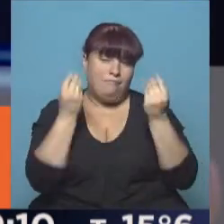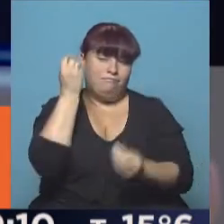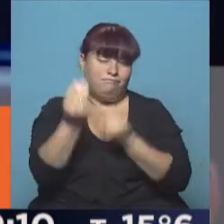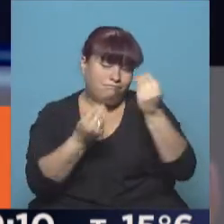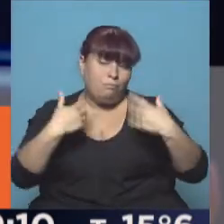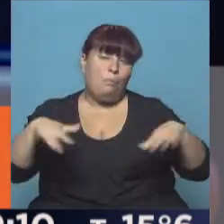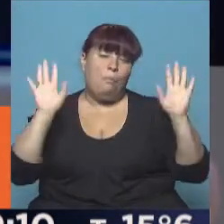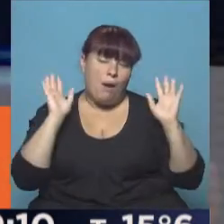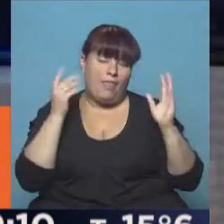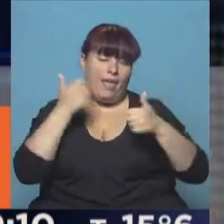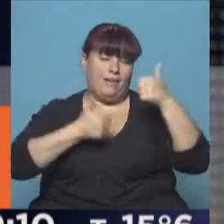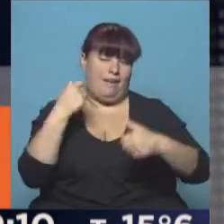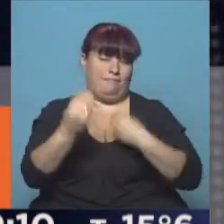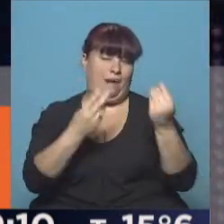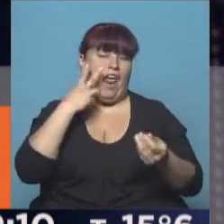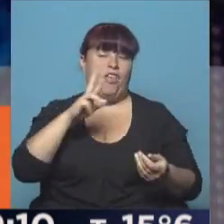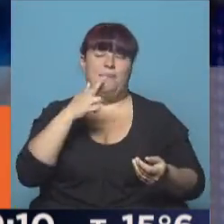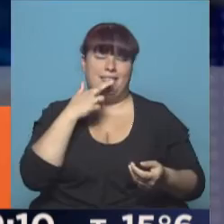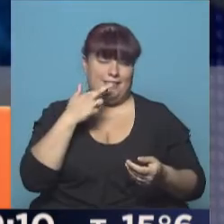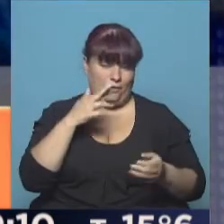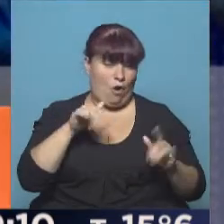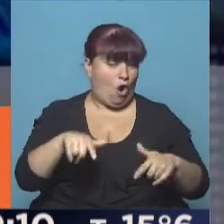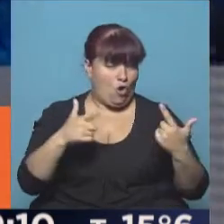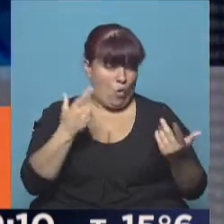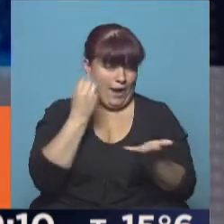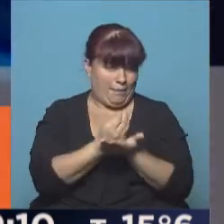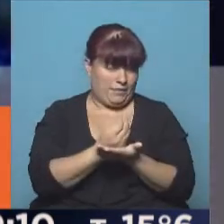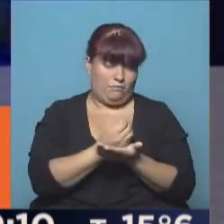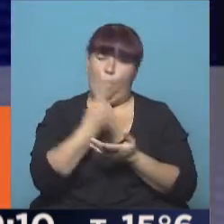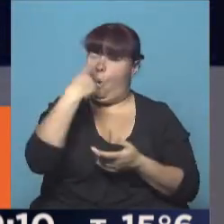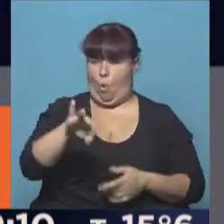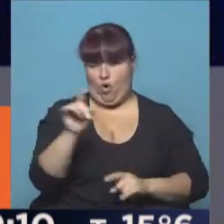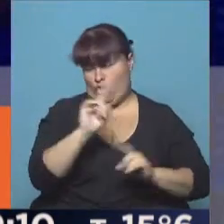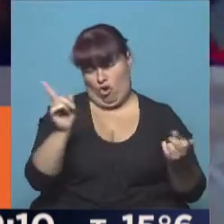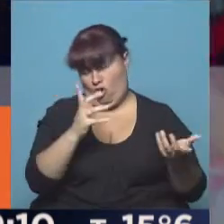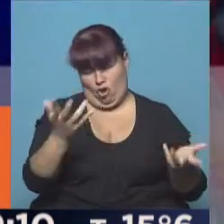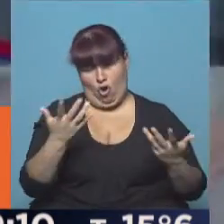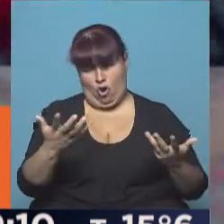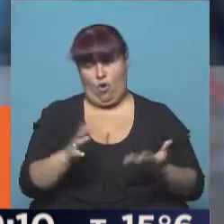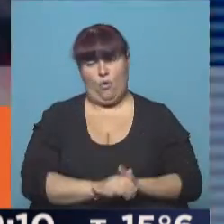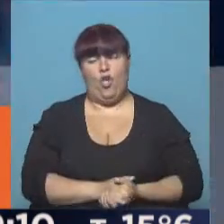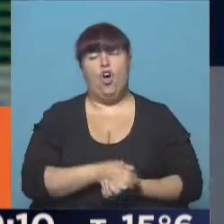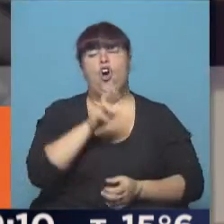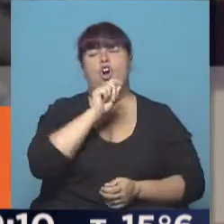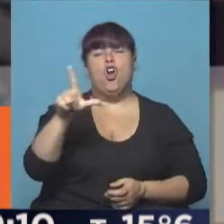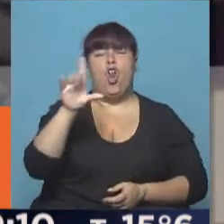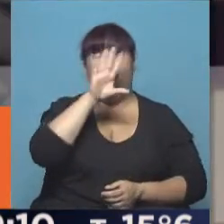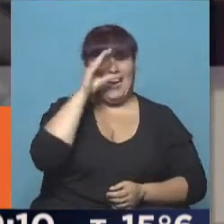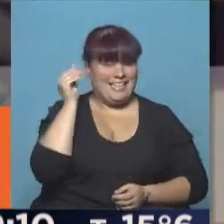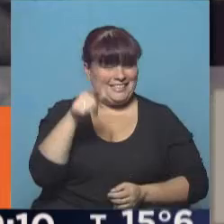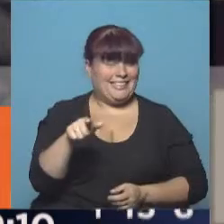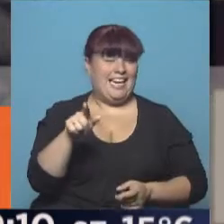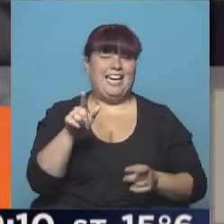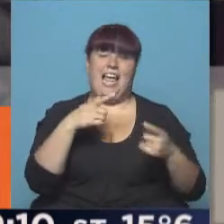que probablemente se posicionen al 2019. Hoy no hay un referente. Único no, claramente. El rol de Cristina Kirchner